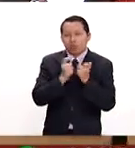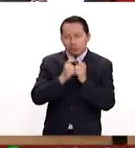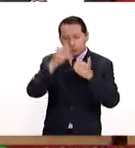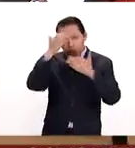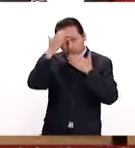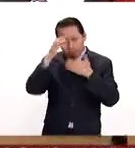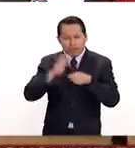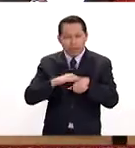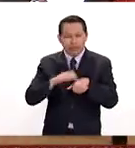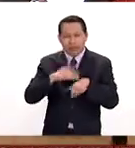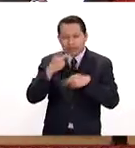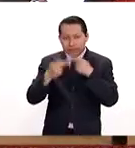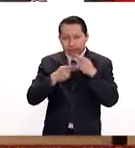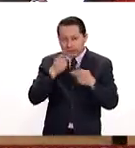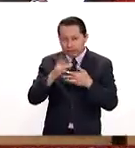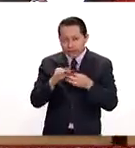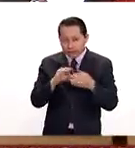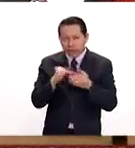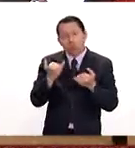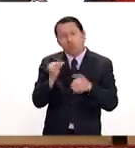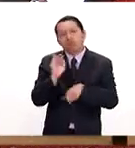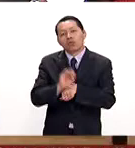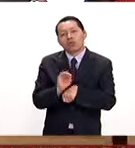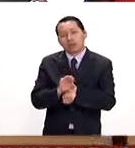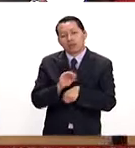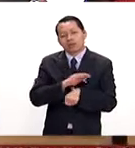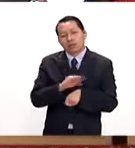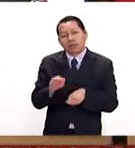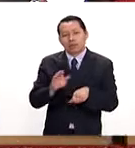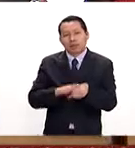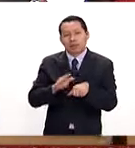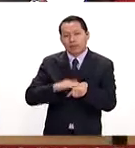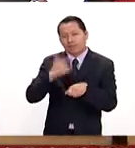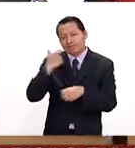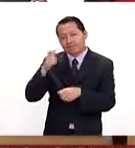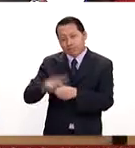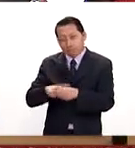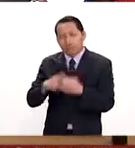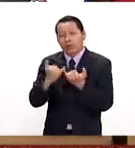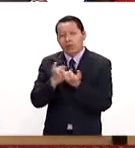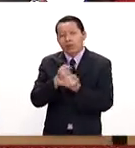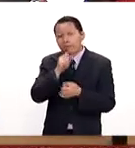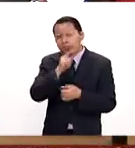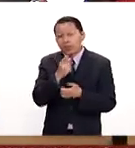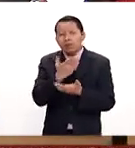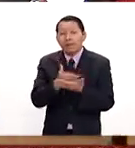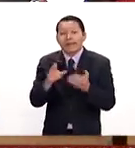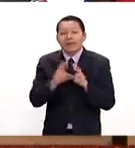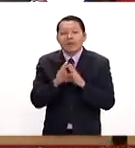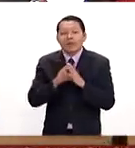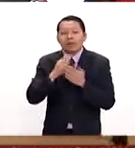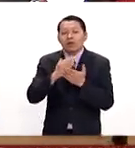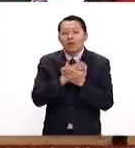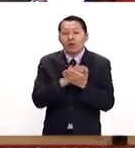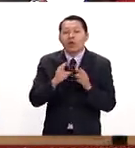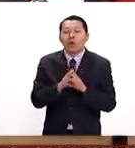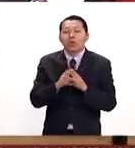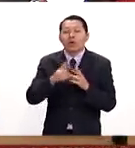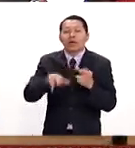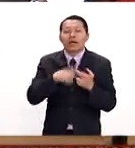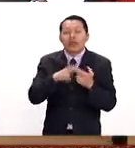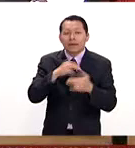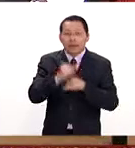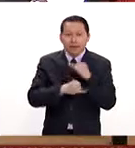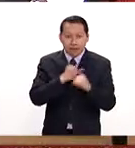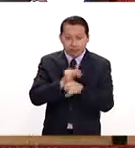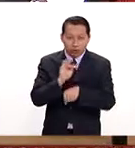por ejemplo, ¿no? Y fortalecer su capacidad de reclutamiento. Además, también hay implicaciones para el régimen internacional